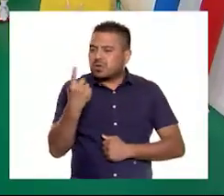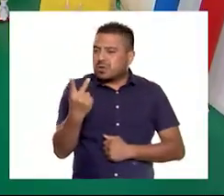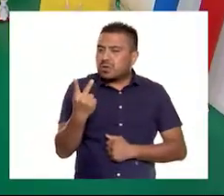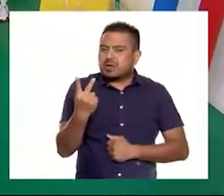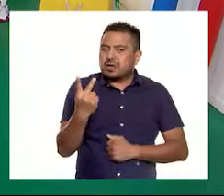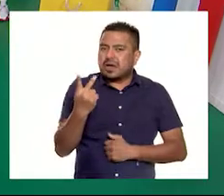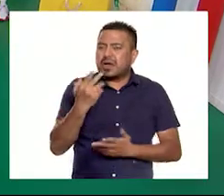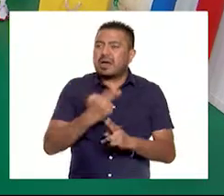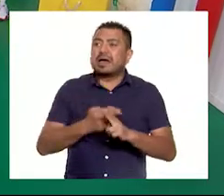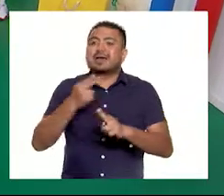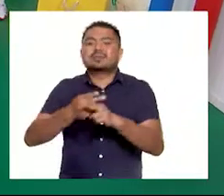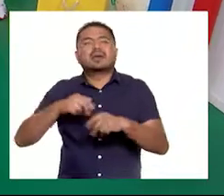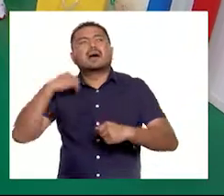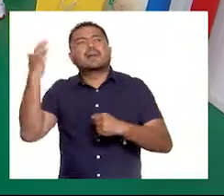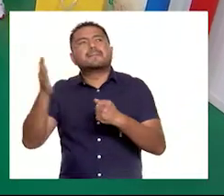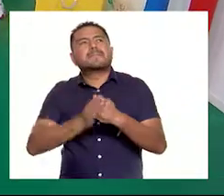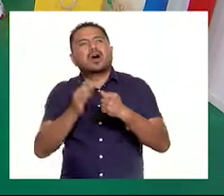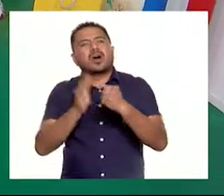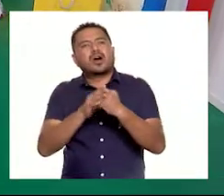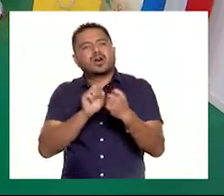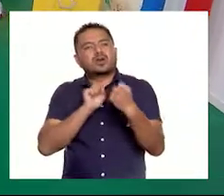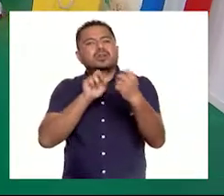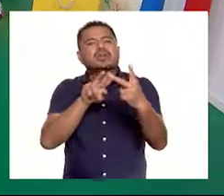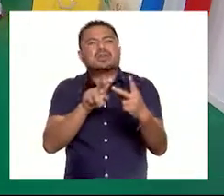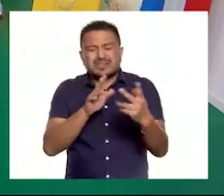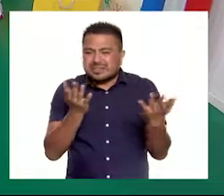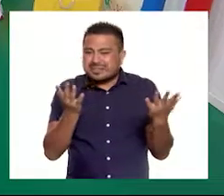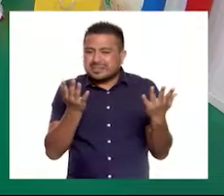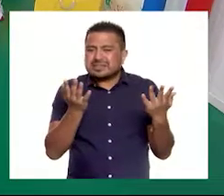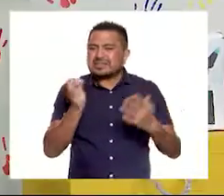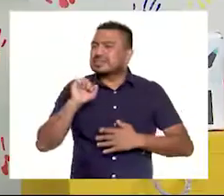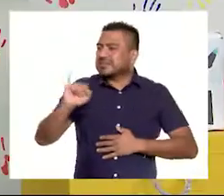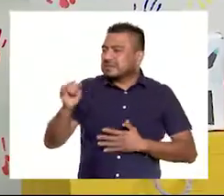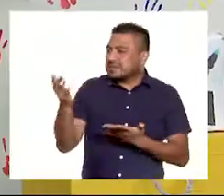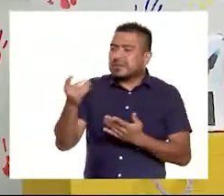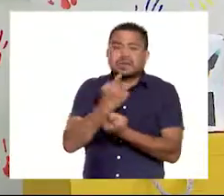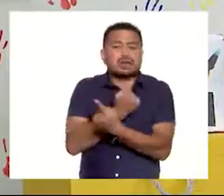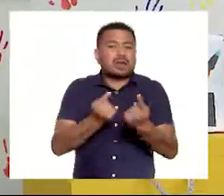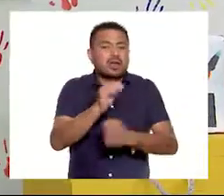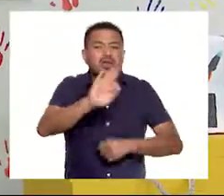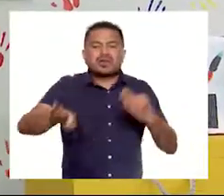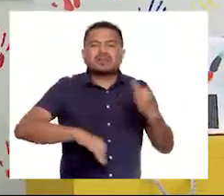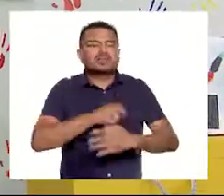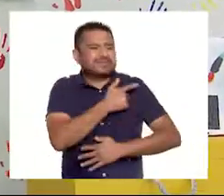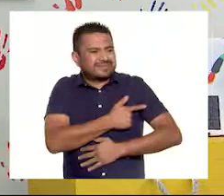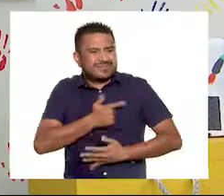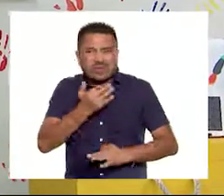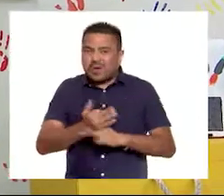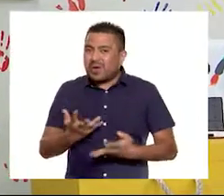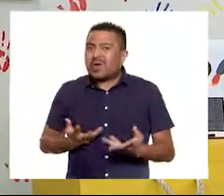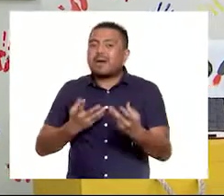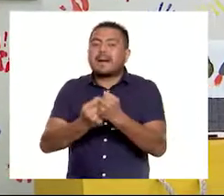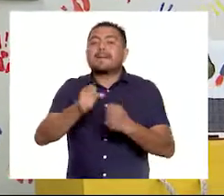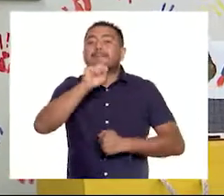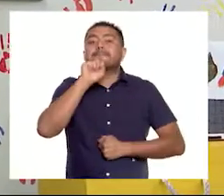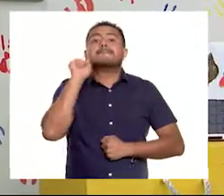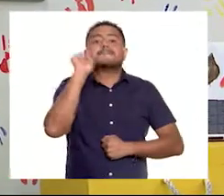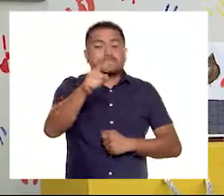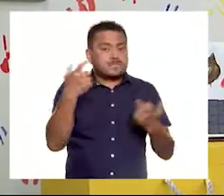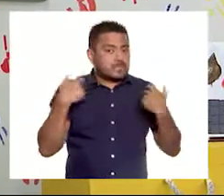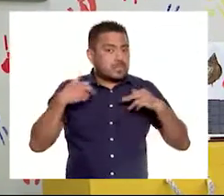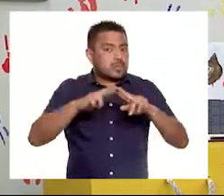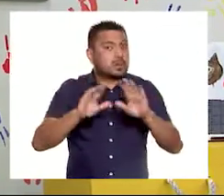2, ¡hasta la próxima! ¡Excelente! Sí, niños y niñas, me dio mucho gusto estar con ustedes, pero también maestros y